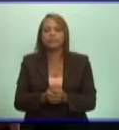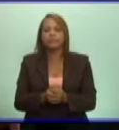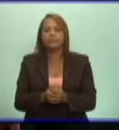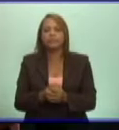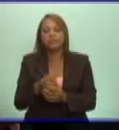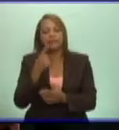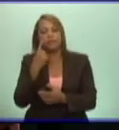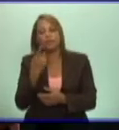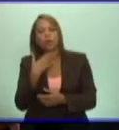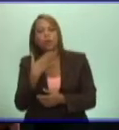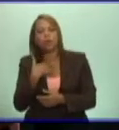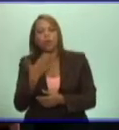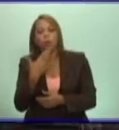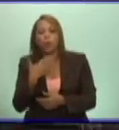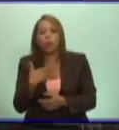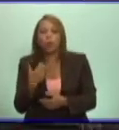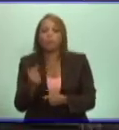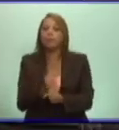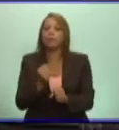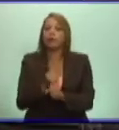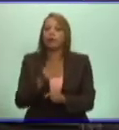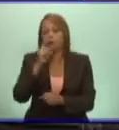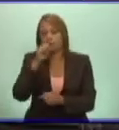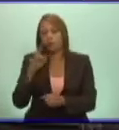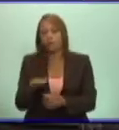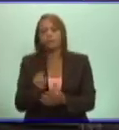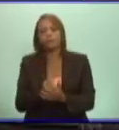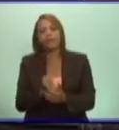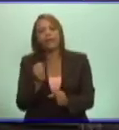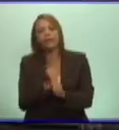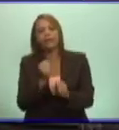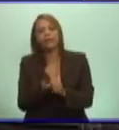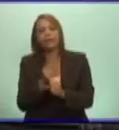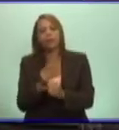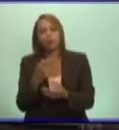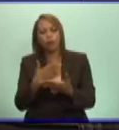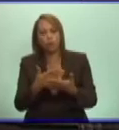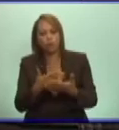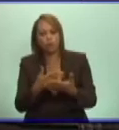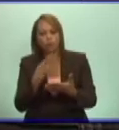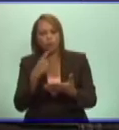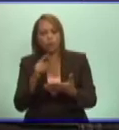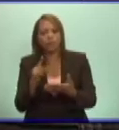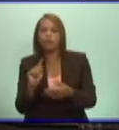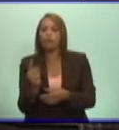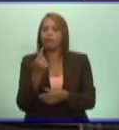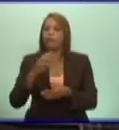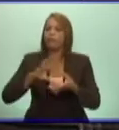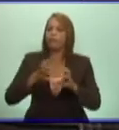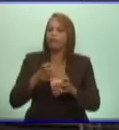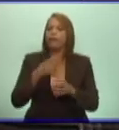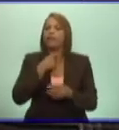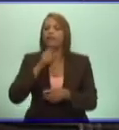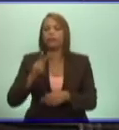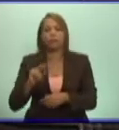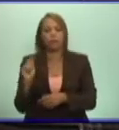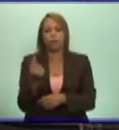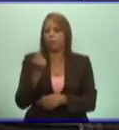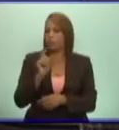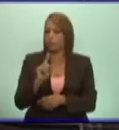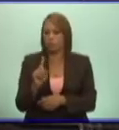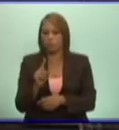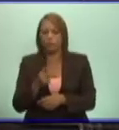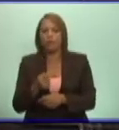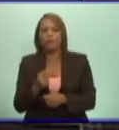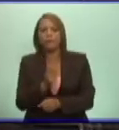podido trabajar con nuestros escolares. Trabajo de control parcial es un modo de evaluar, pero no va a ser el único para la enseñanza primaria